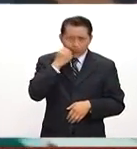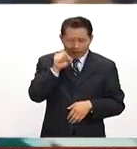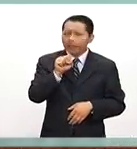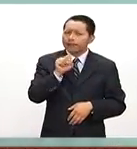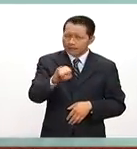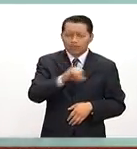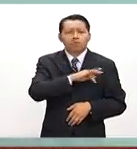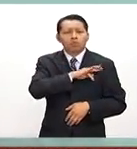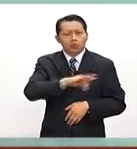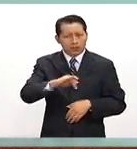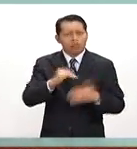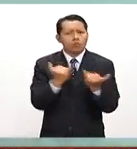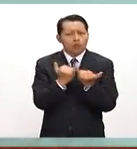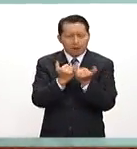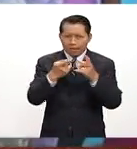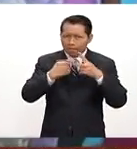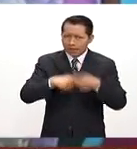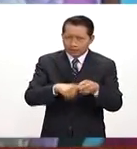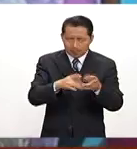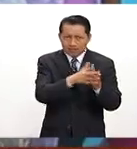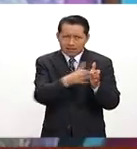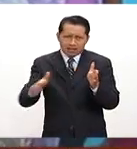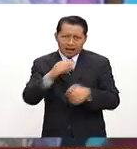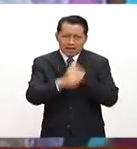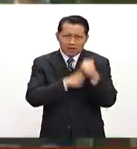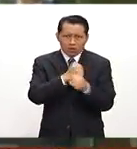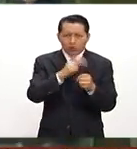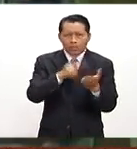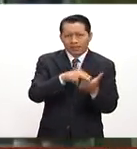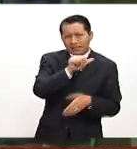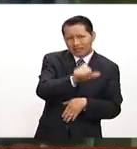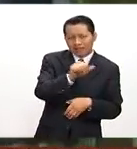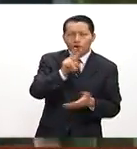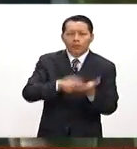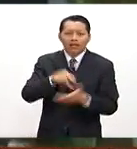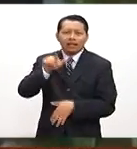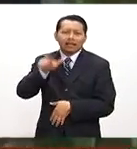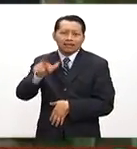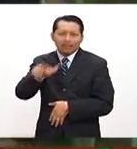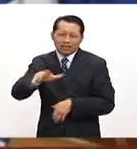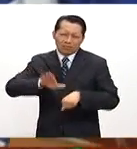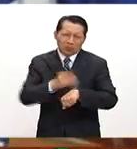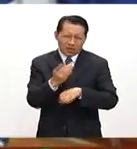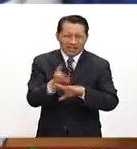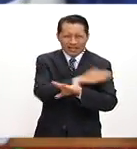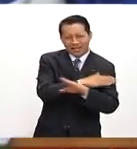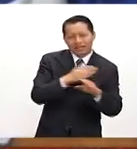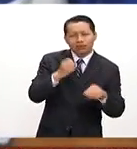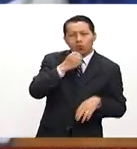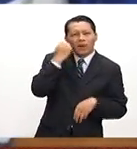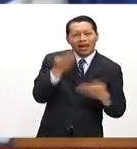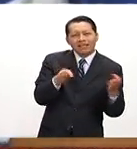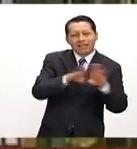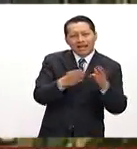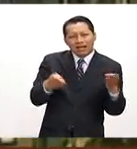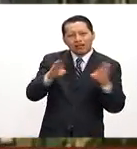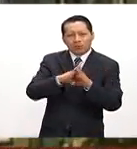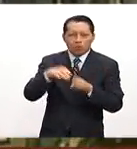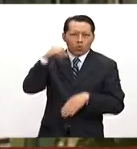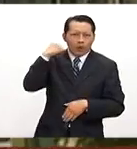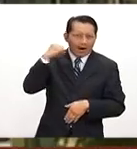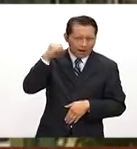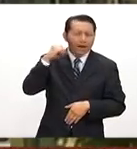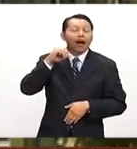el ciclo escolar 2016-2017 en las escuelas que mantenían cerradas en Oaxaca y Michoacán, mientras